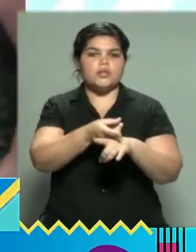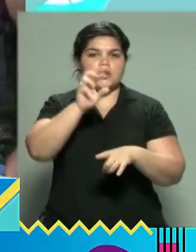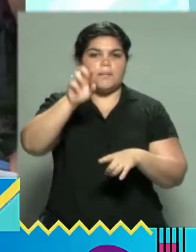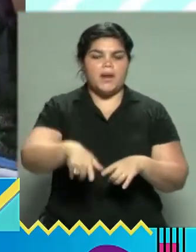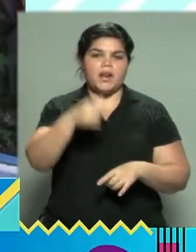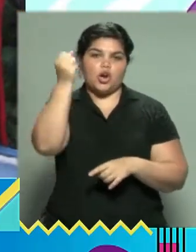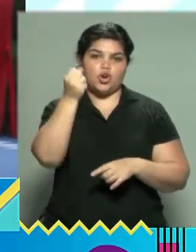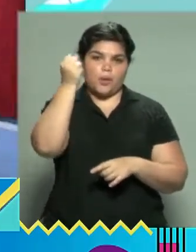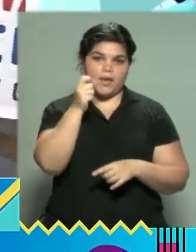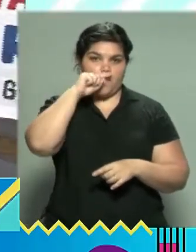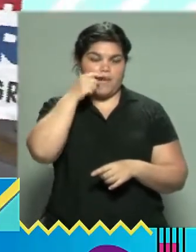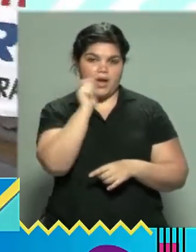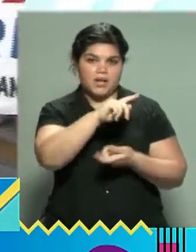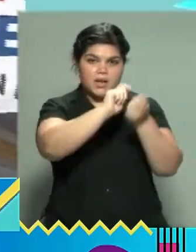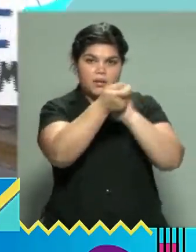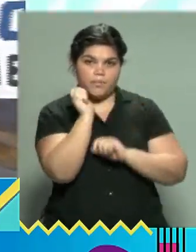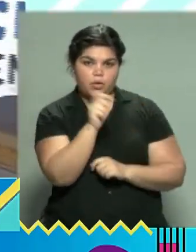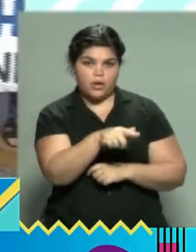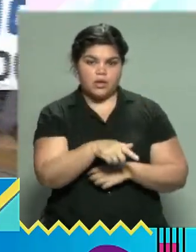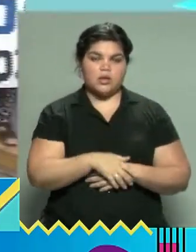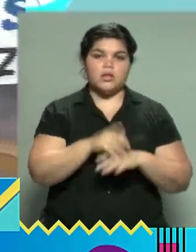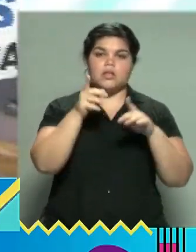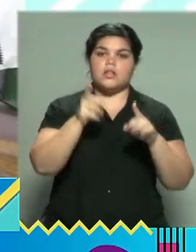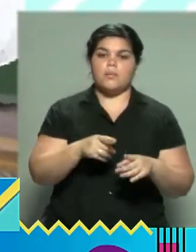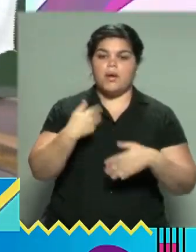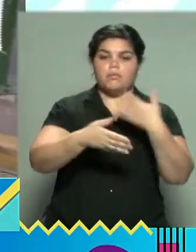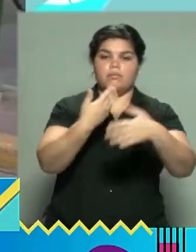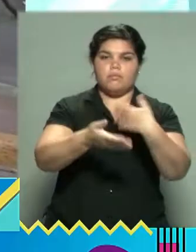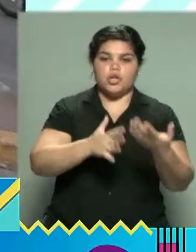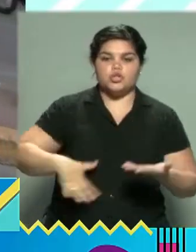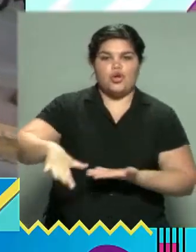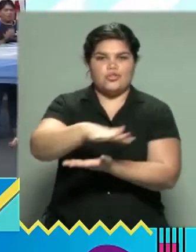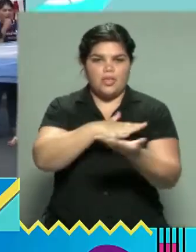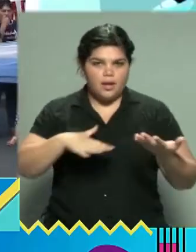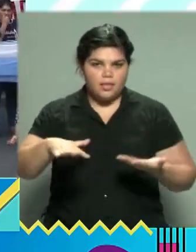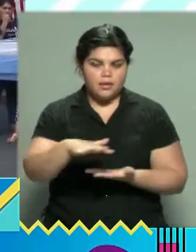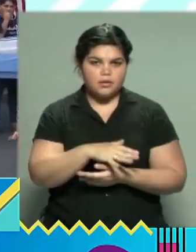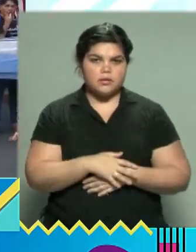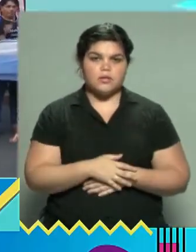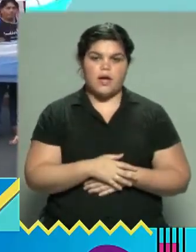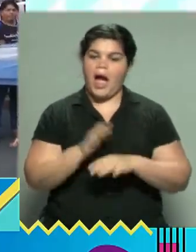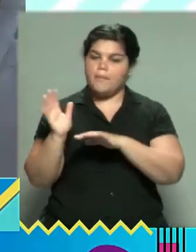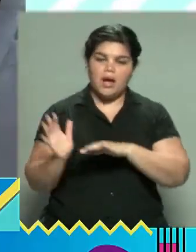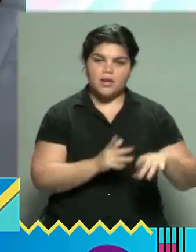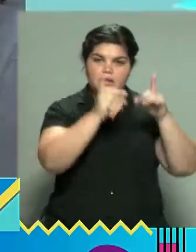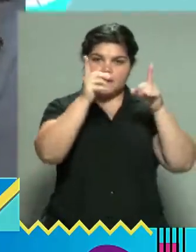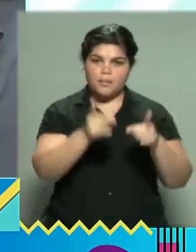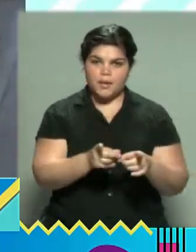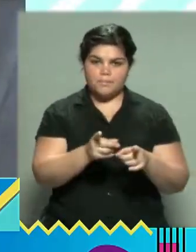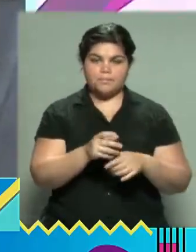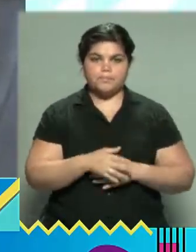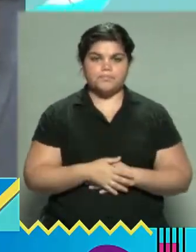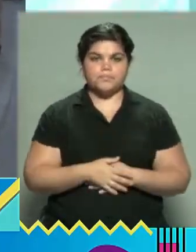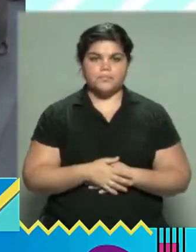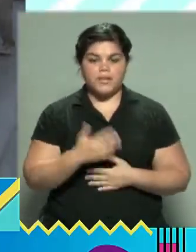las consecuencias evidentes en la sociedad, pero aparte se empezó ya